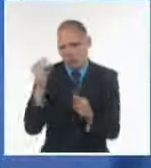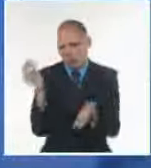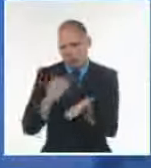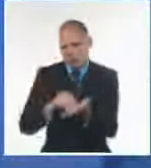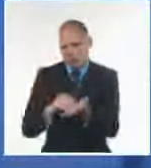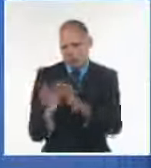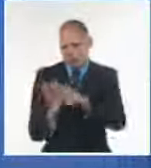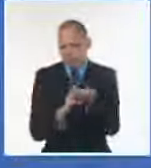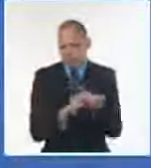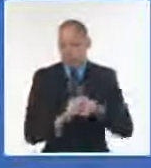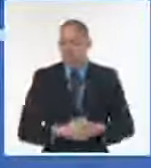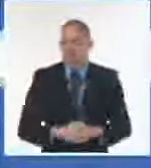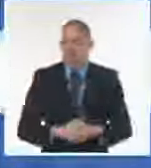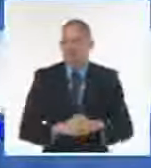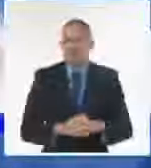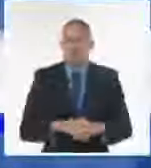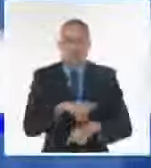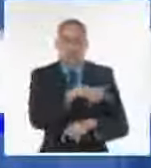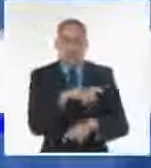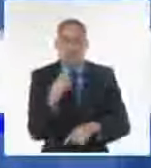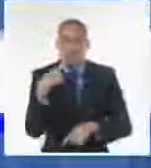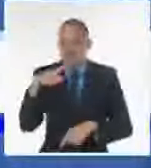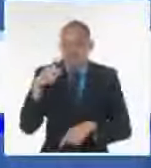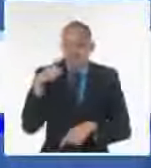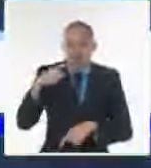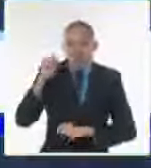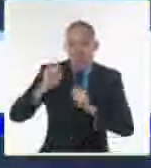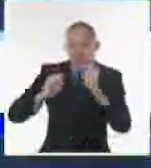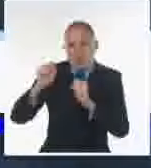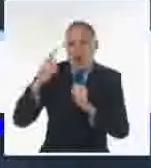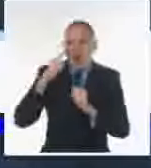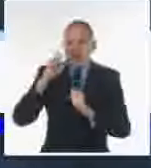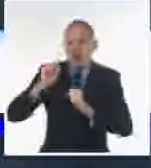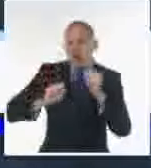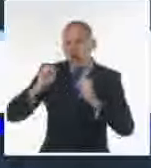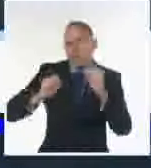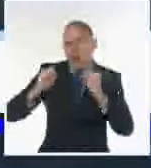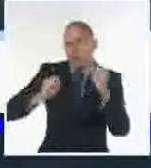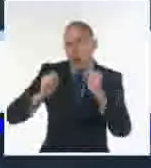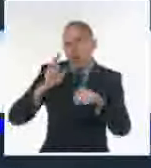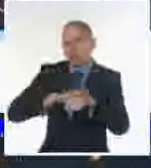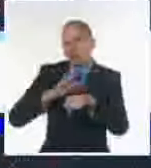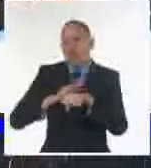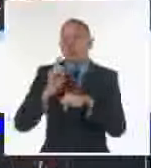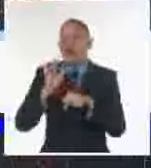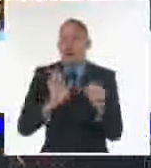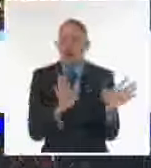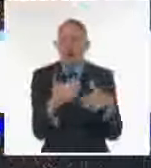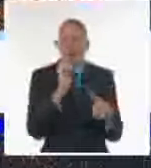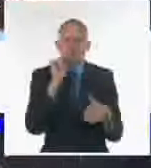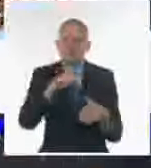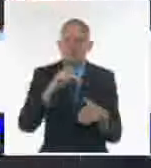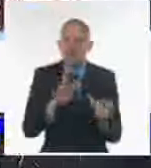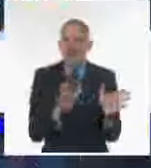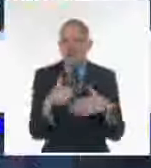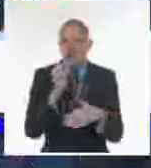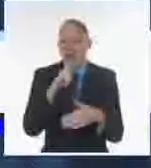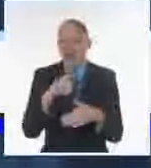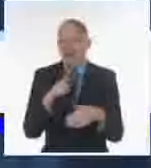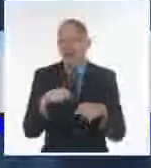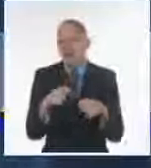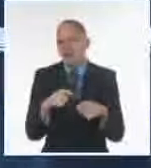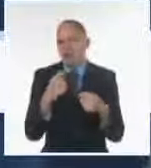Especialistas aseguran que justamente las fallas del economizador fueron la causa principal de las frecuentes